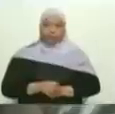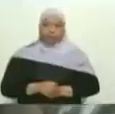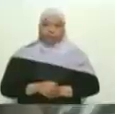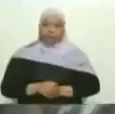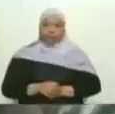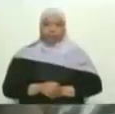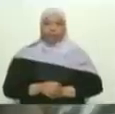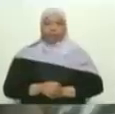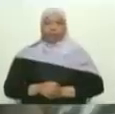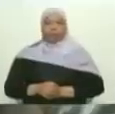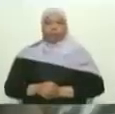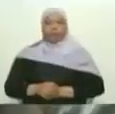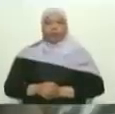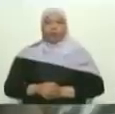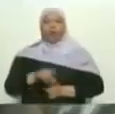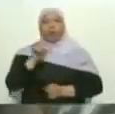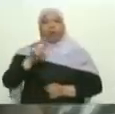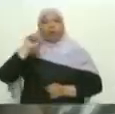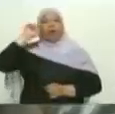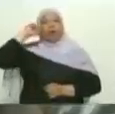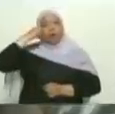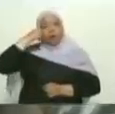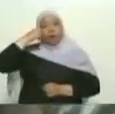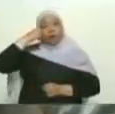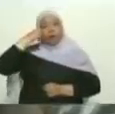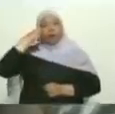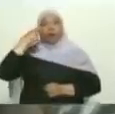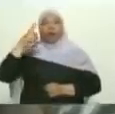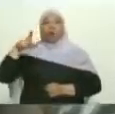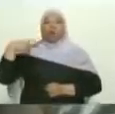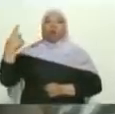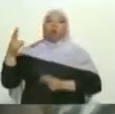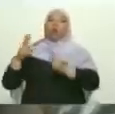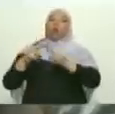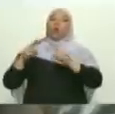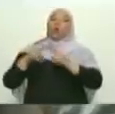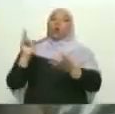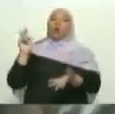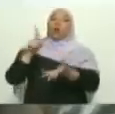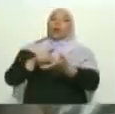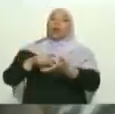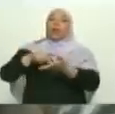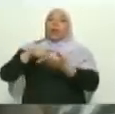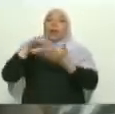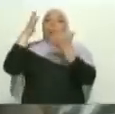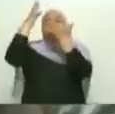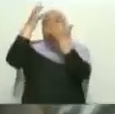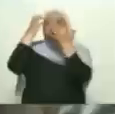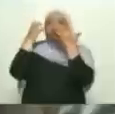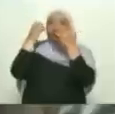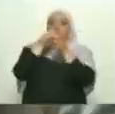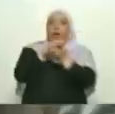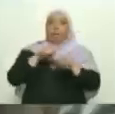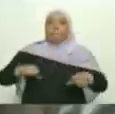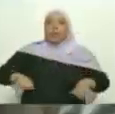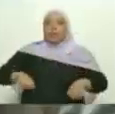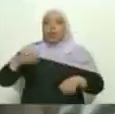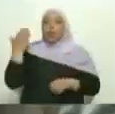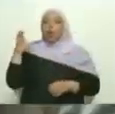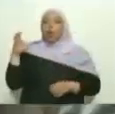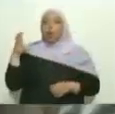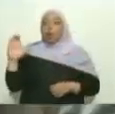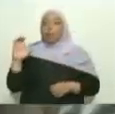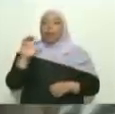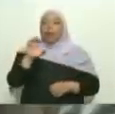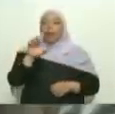Luego debemos recordar el suceso conocido como la presencia de paramilitares en la finca Lactari, que pretendían